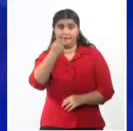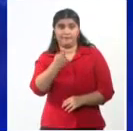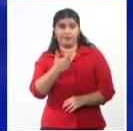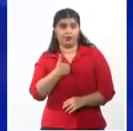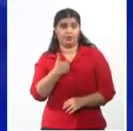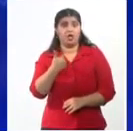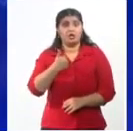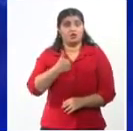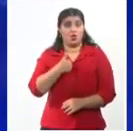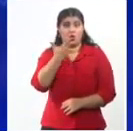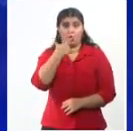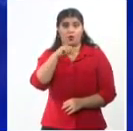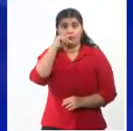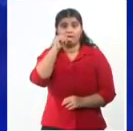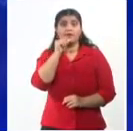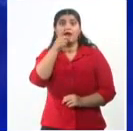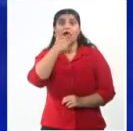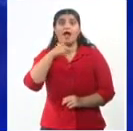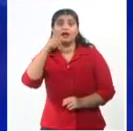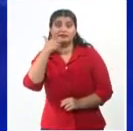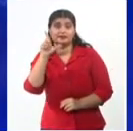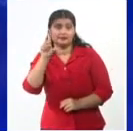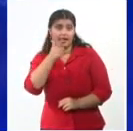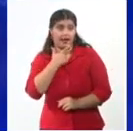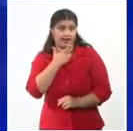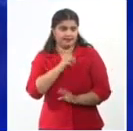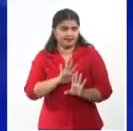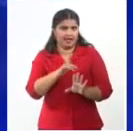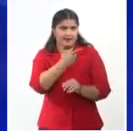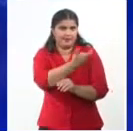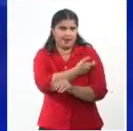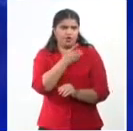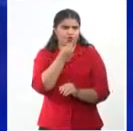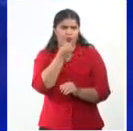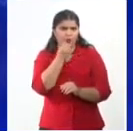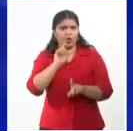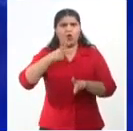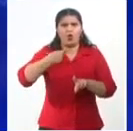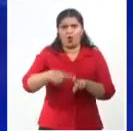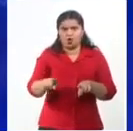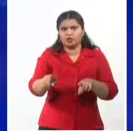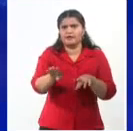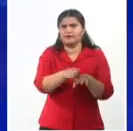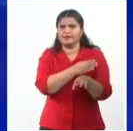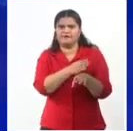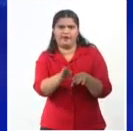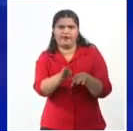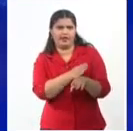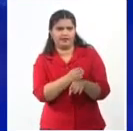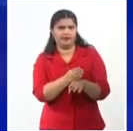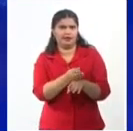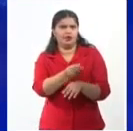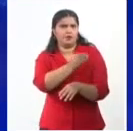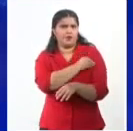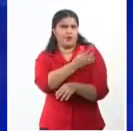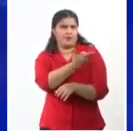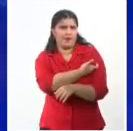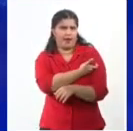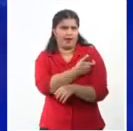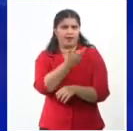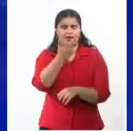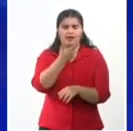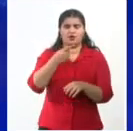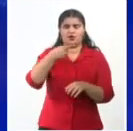me puedo reforzar con Soberana, o yo tengo Soberana, no me puedo reforzar con Abdala. Indistintamente se puede reforzar